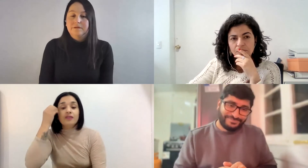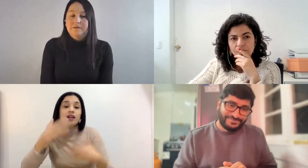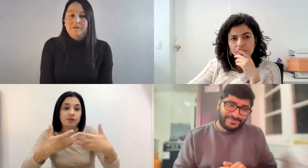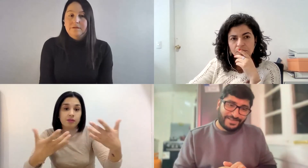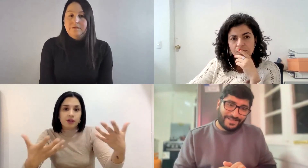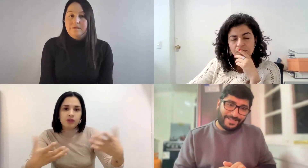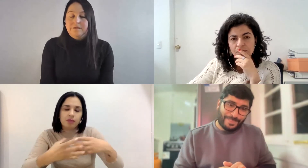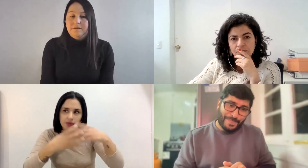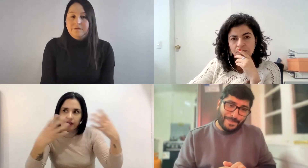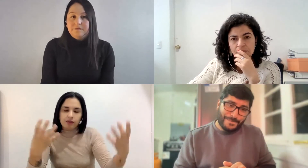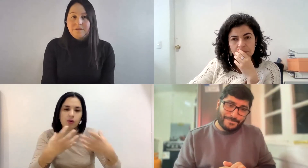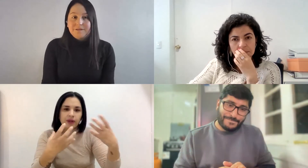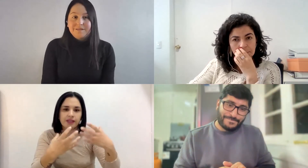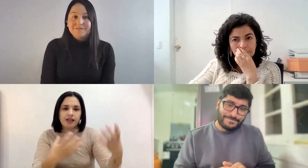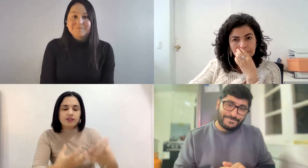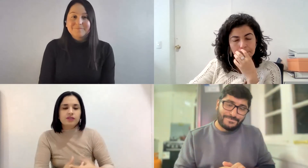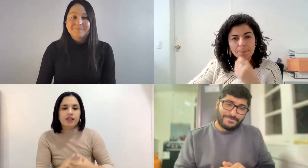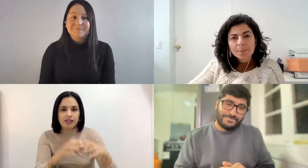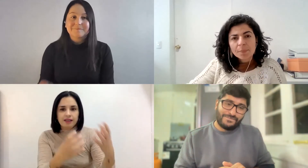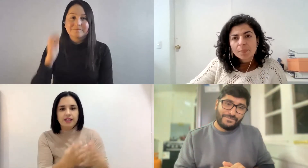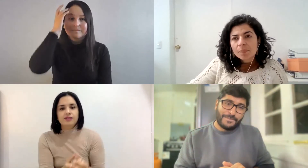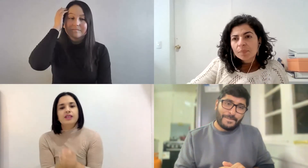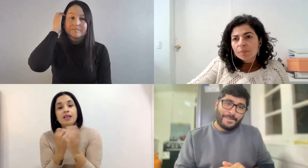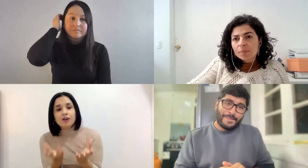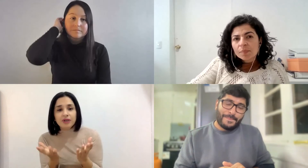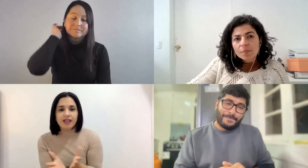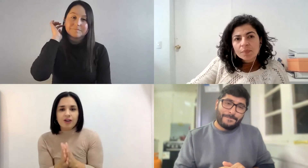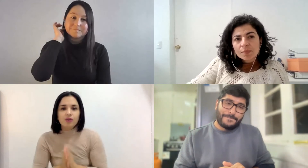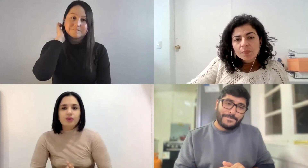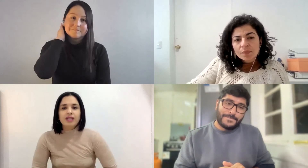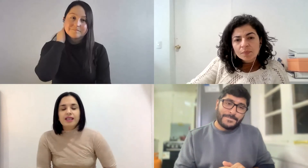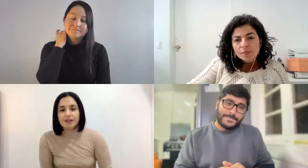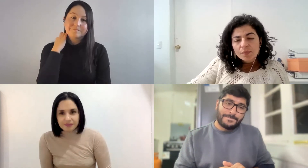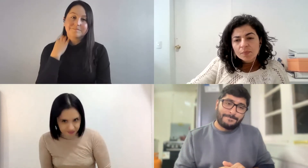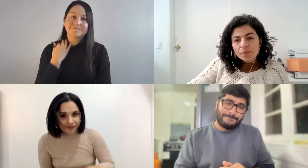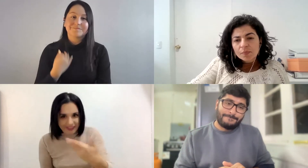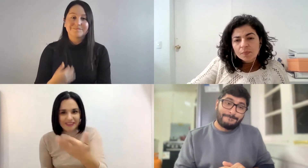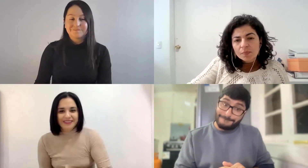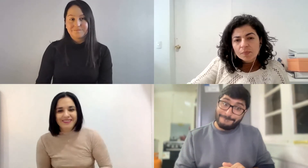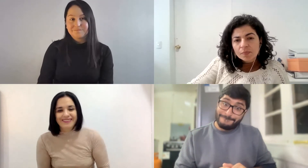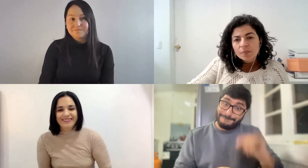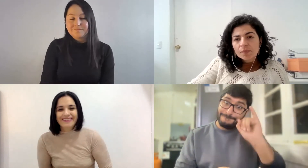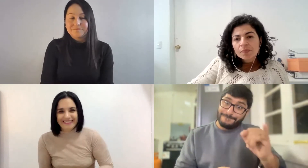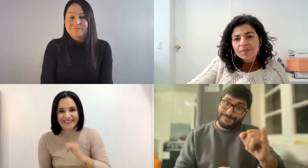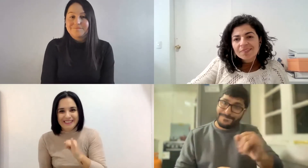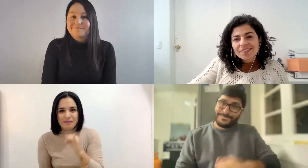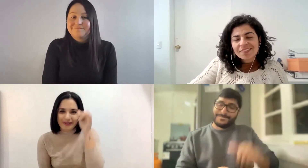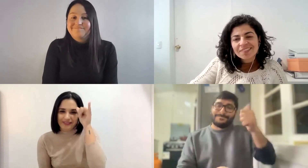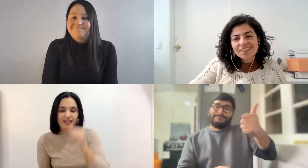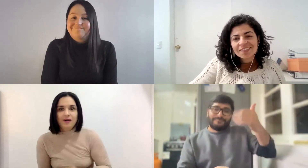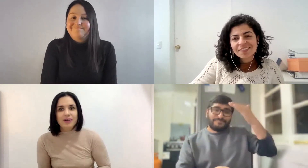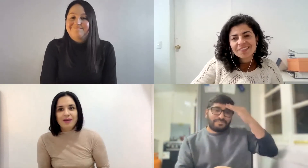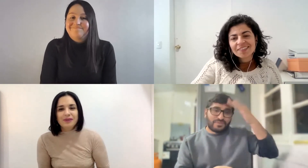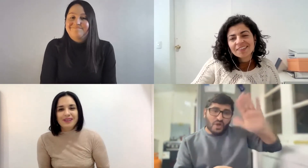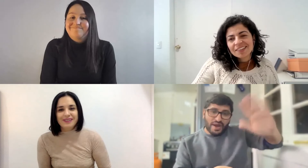que sea una herramienta para ustedes poder compartir en la sociedad y la integración. Y como regalo nos gustaría, ahora sí, sí, perdón,